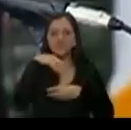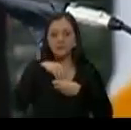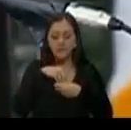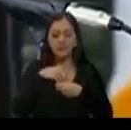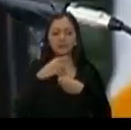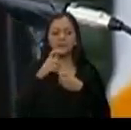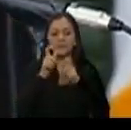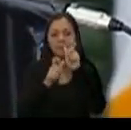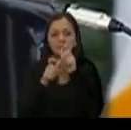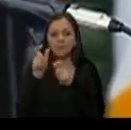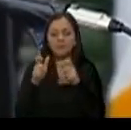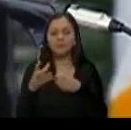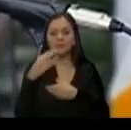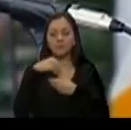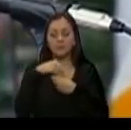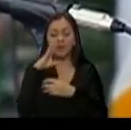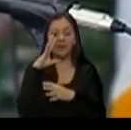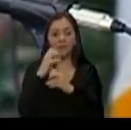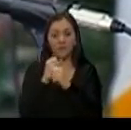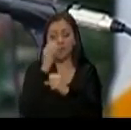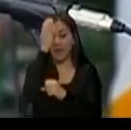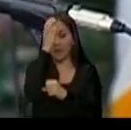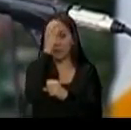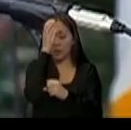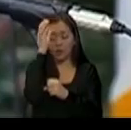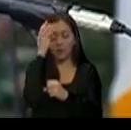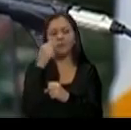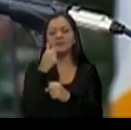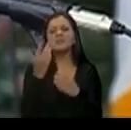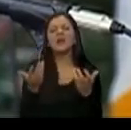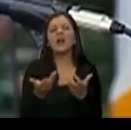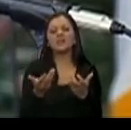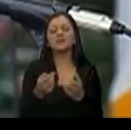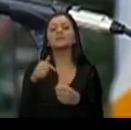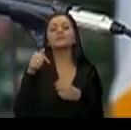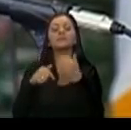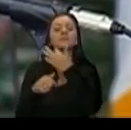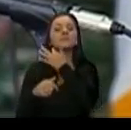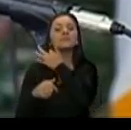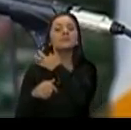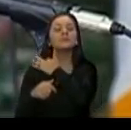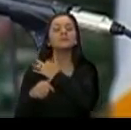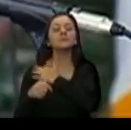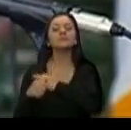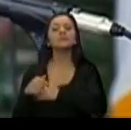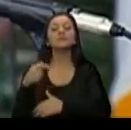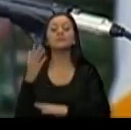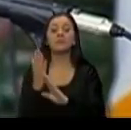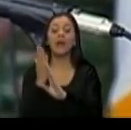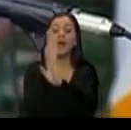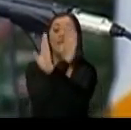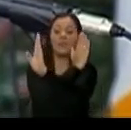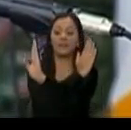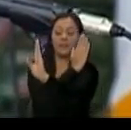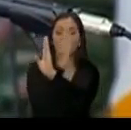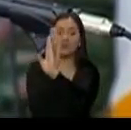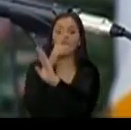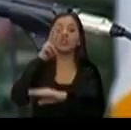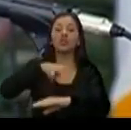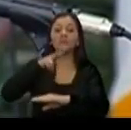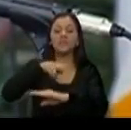que vivimos esa fe. Se trata este tiempo previo a la visita del Papa,